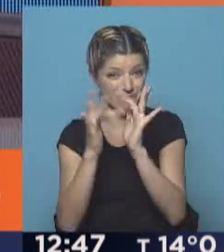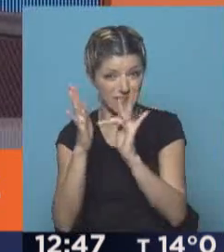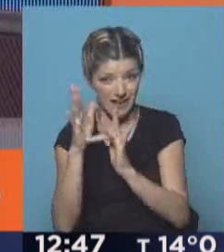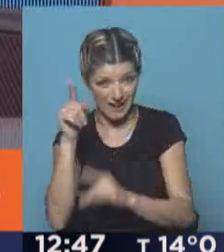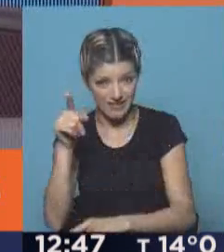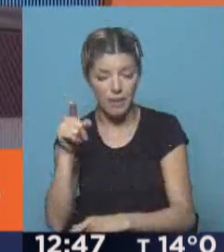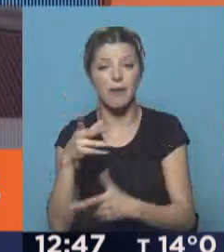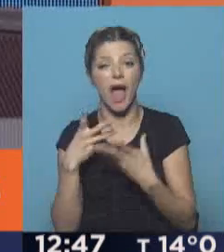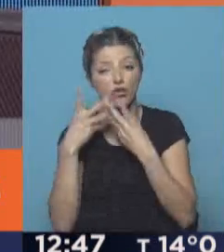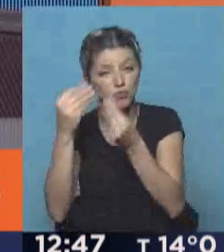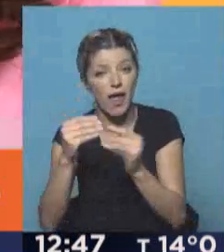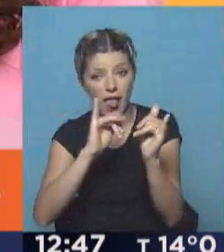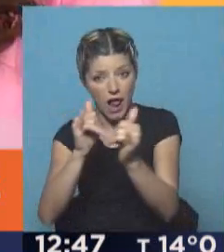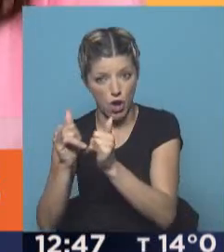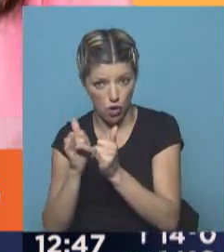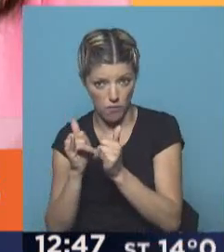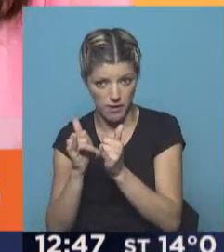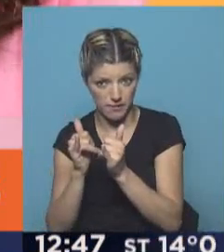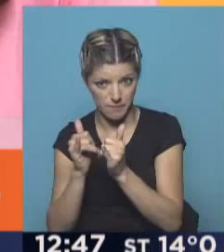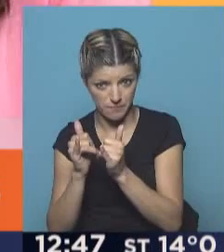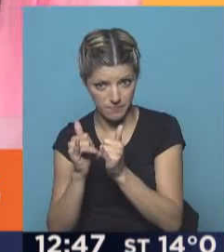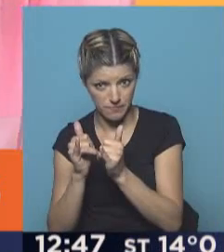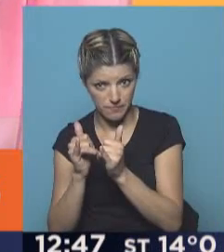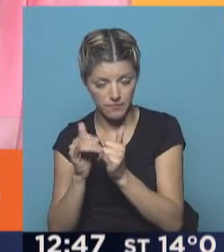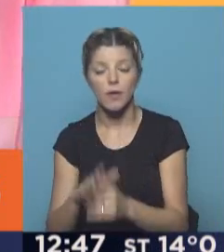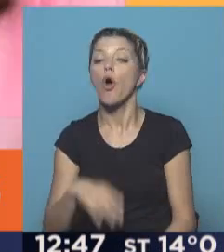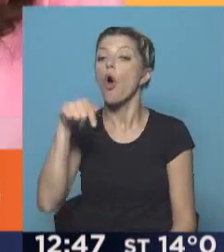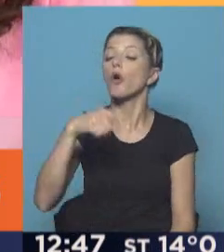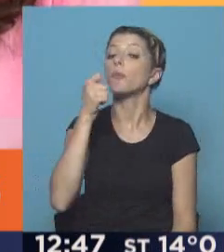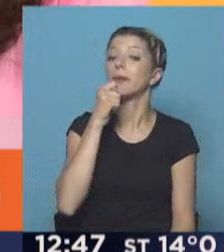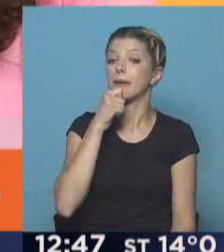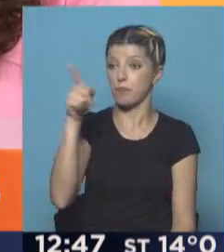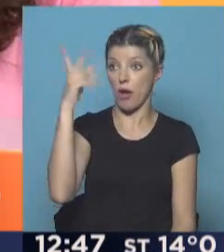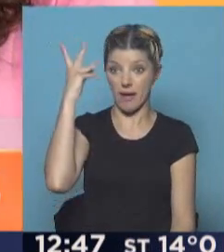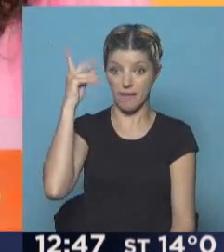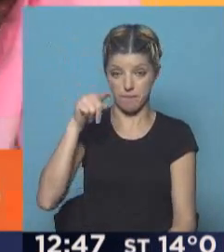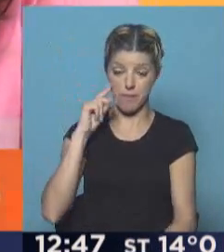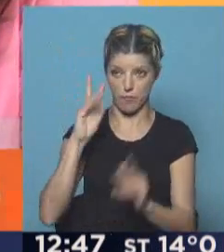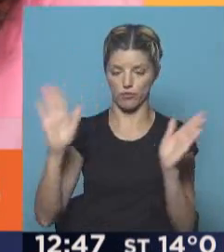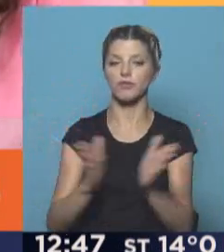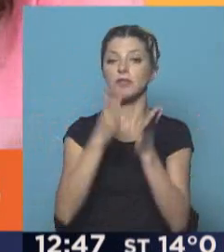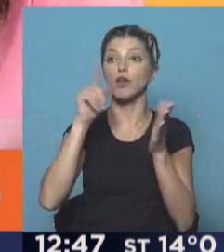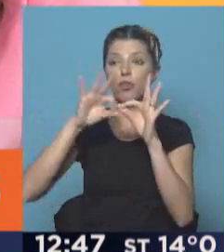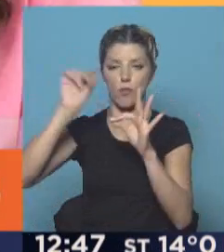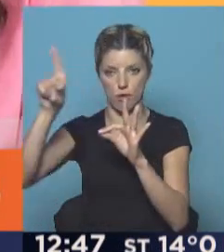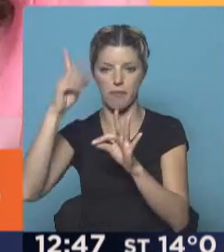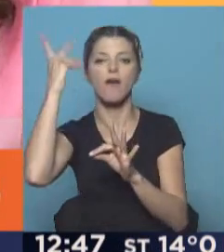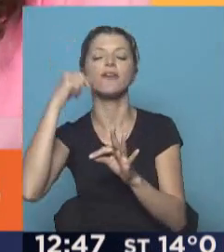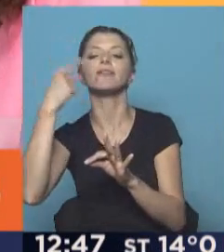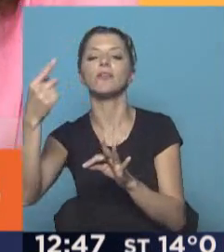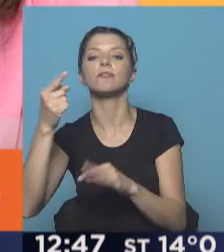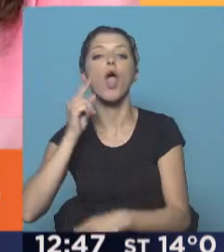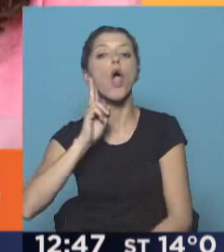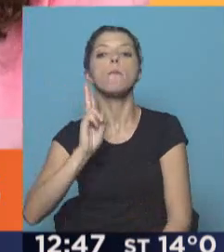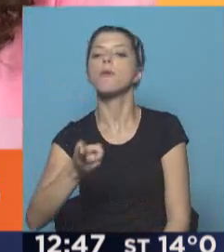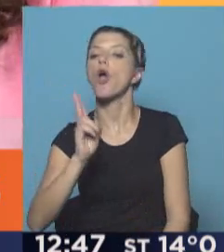sus jóvenes, ¿sí? Hoy salen los diarios europeos que Francia ha decidido, está debatiendo prohibir